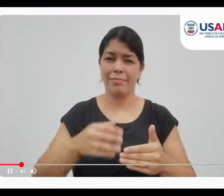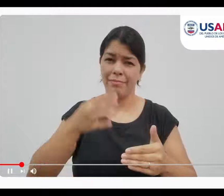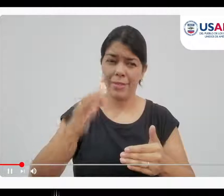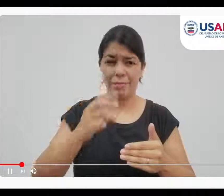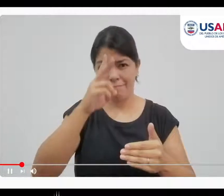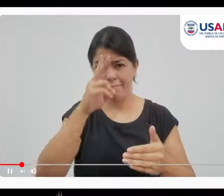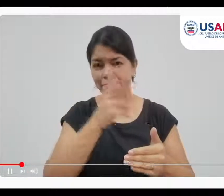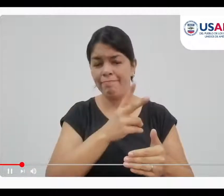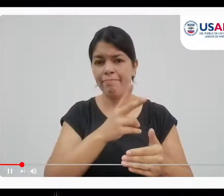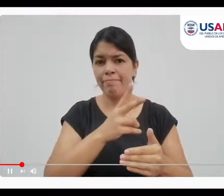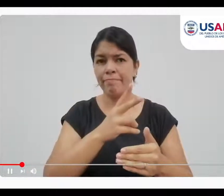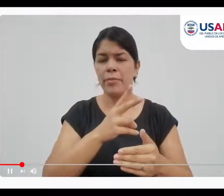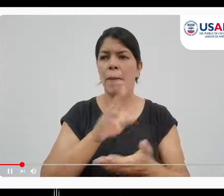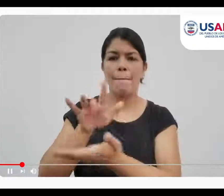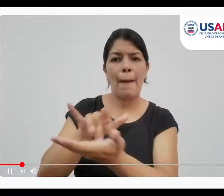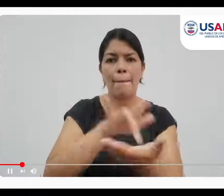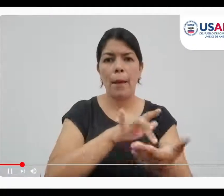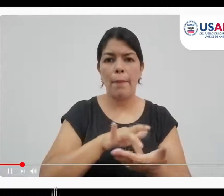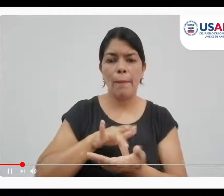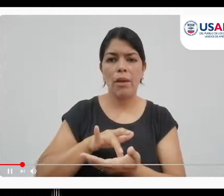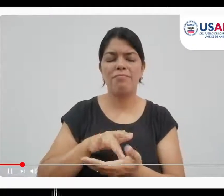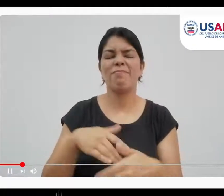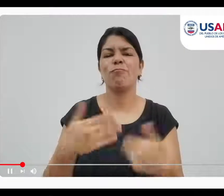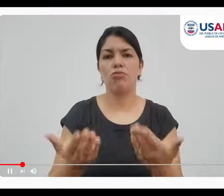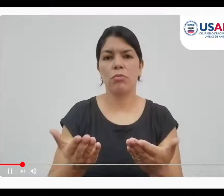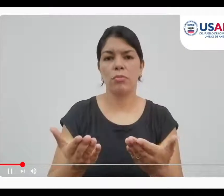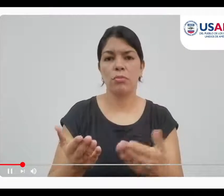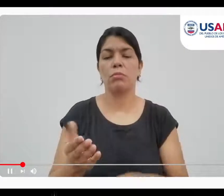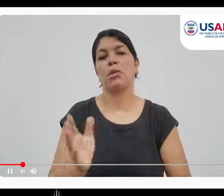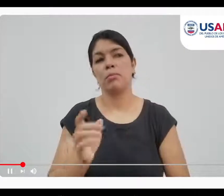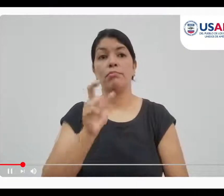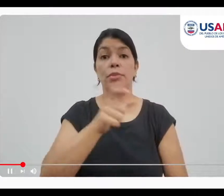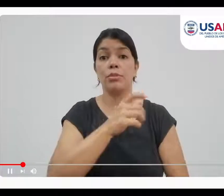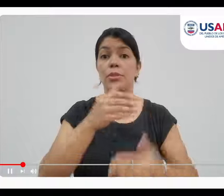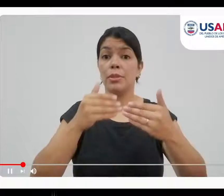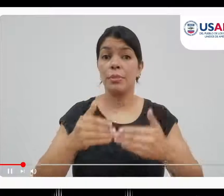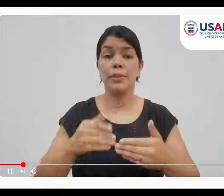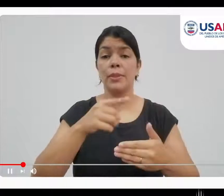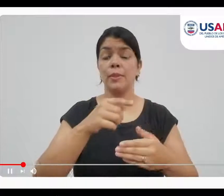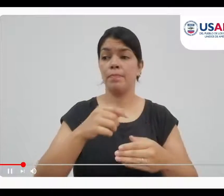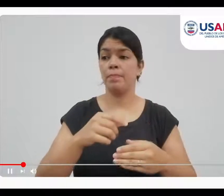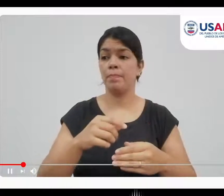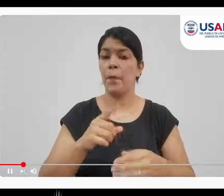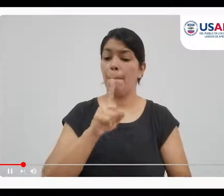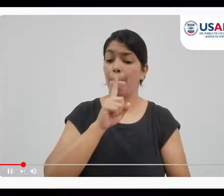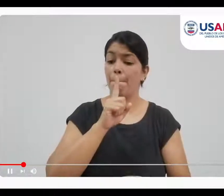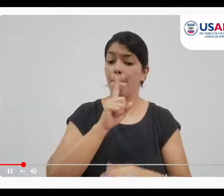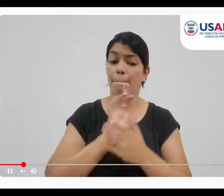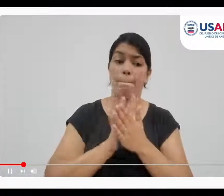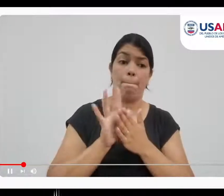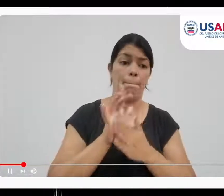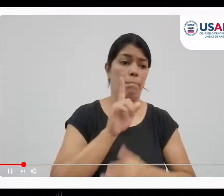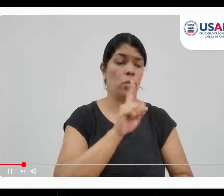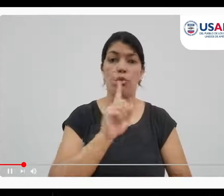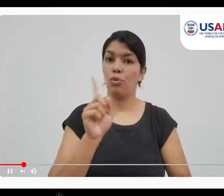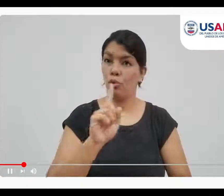espacios significa la posibilidad de que las personas con discapacidad puedan tener una voz activa frente a